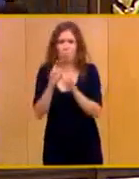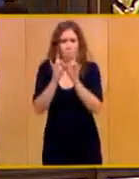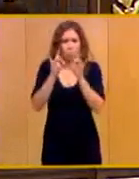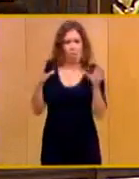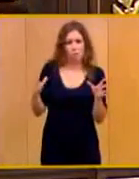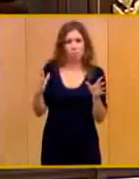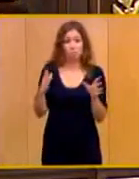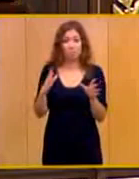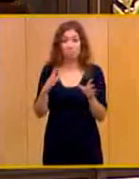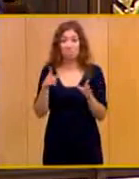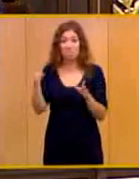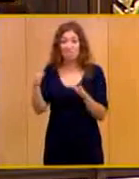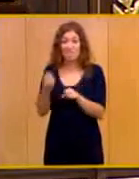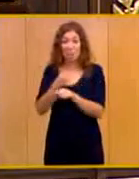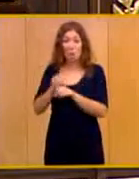llamar así a lo que he hecho estoy aquí,